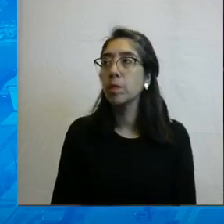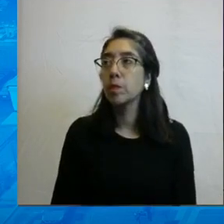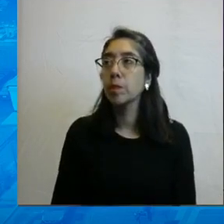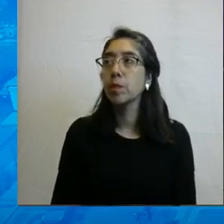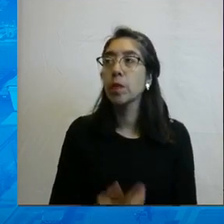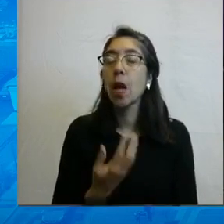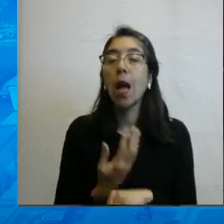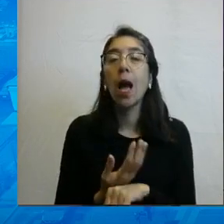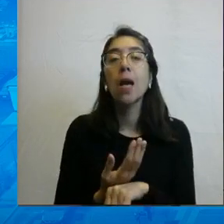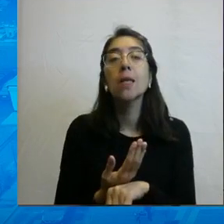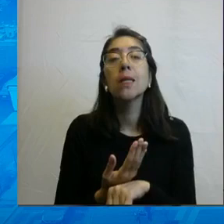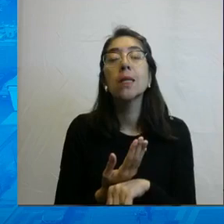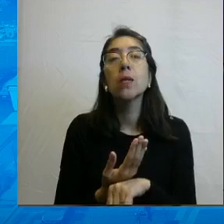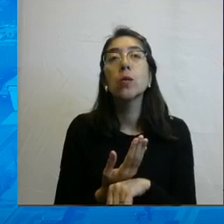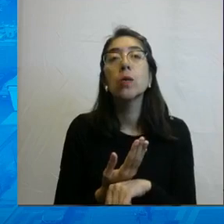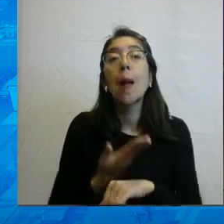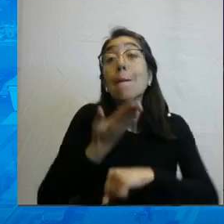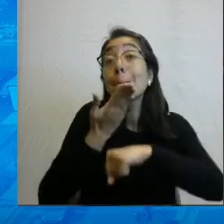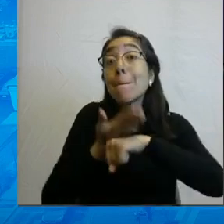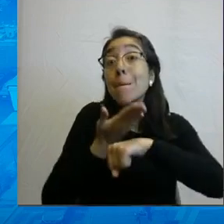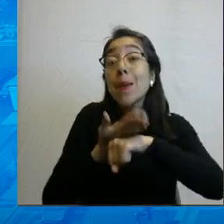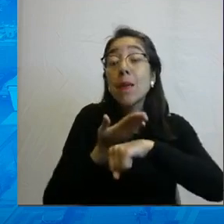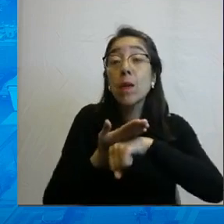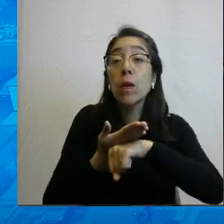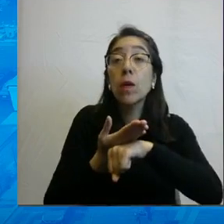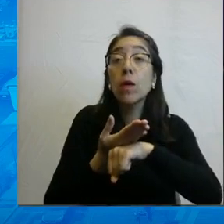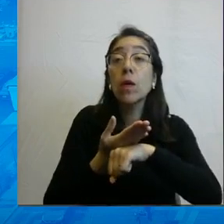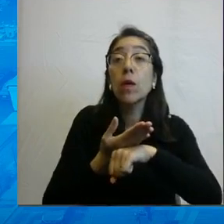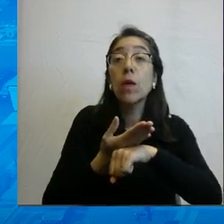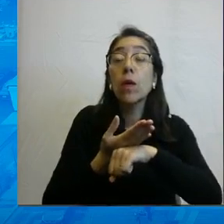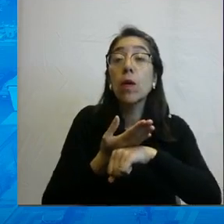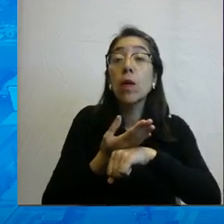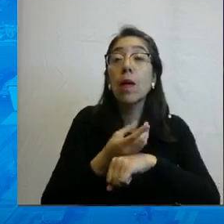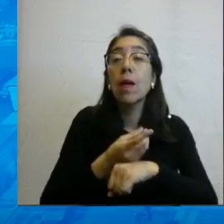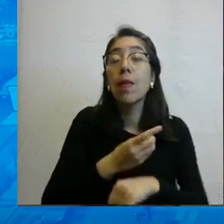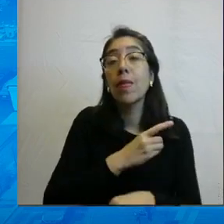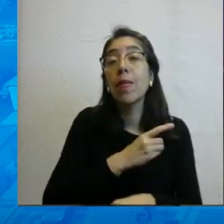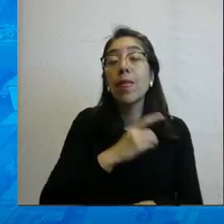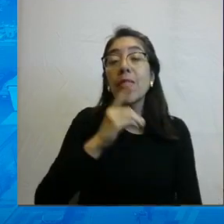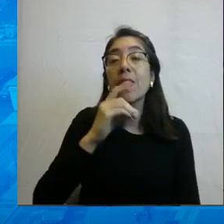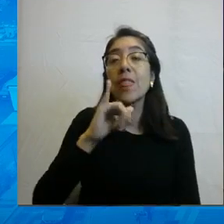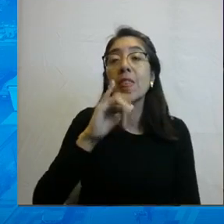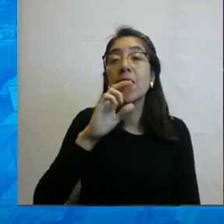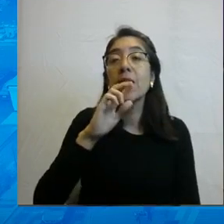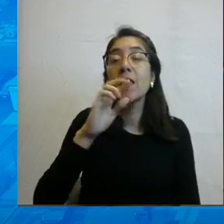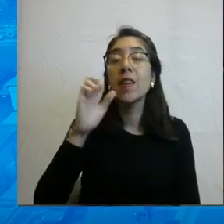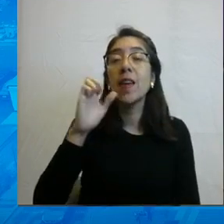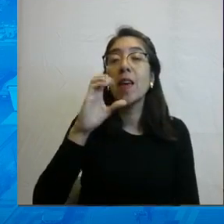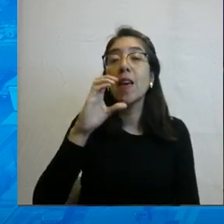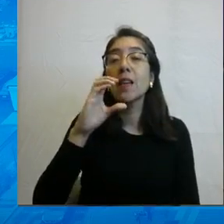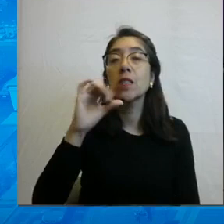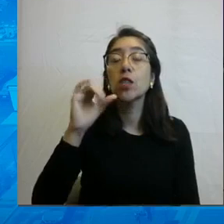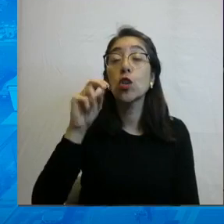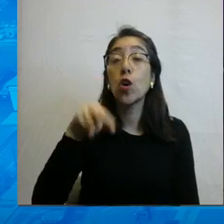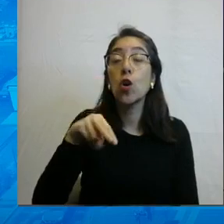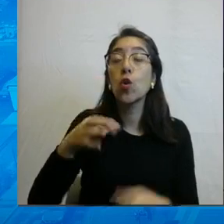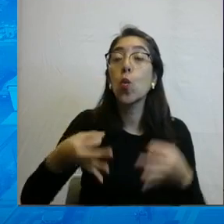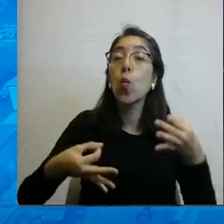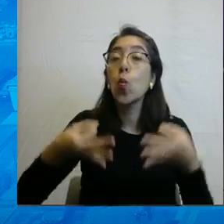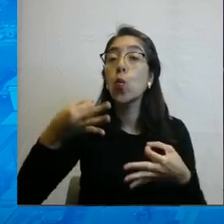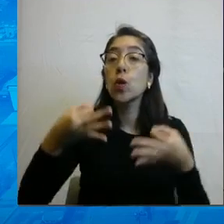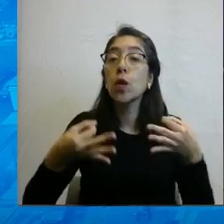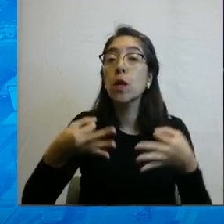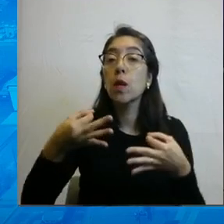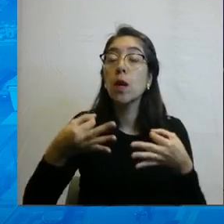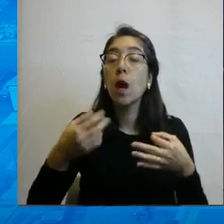Hay una solicitud de parte de la dirección jurídica en orden a que se cite a comisión para tales efectos y eso lo vamos a trabajar el día